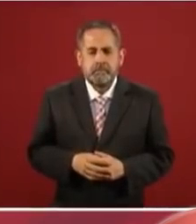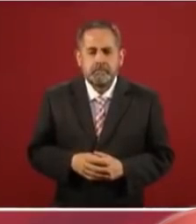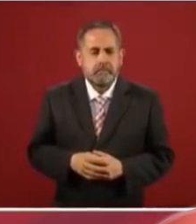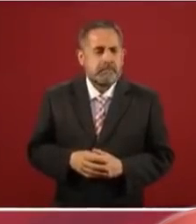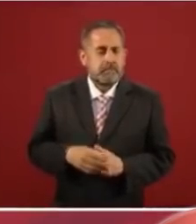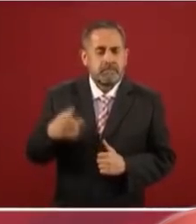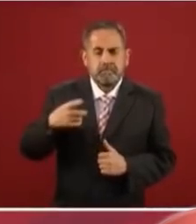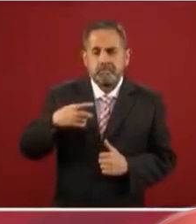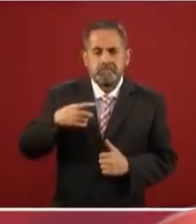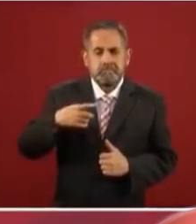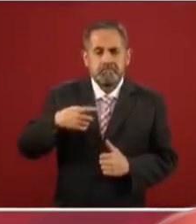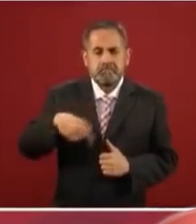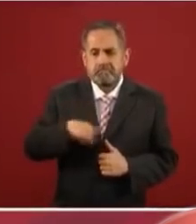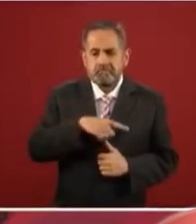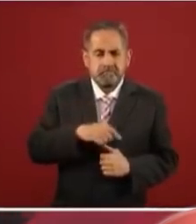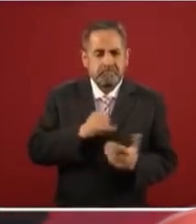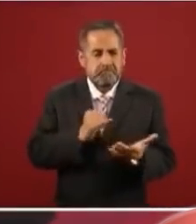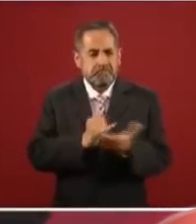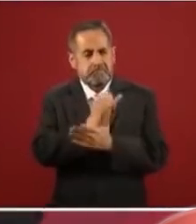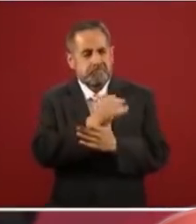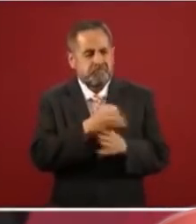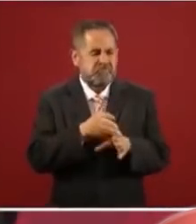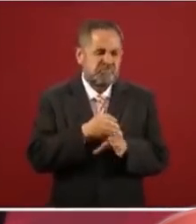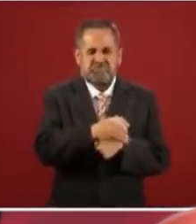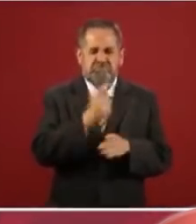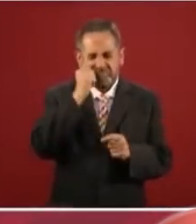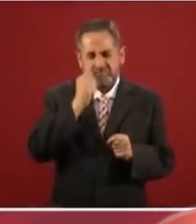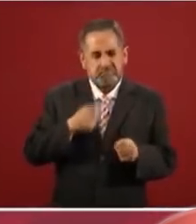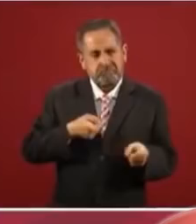decidieron por ese camino.